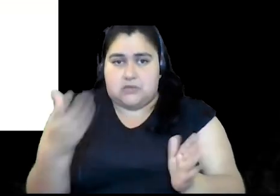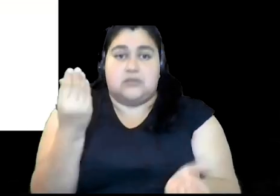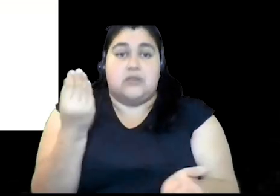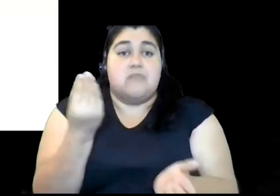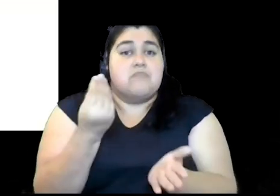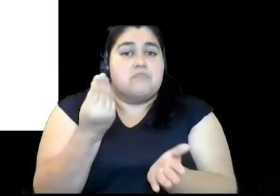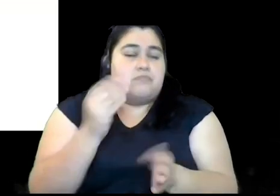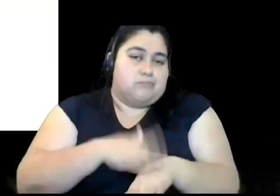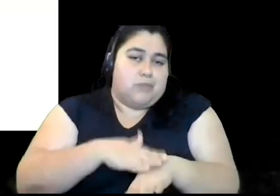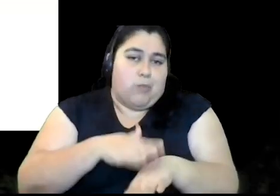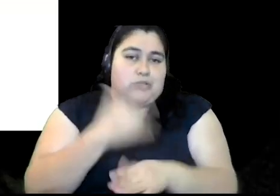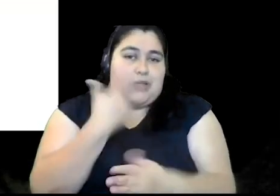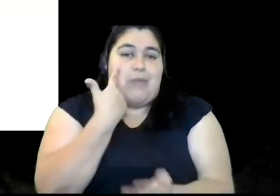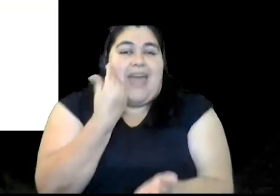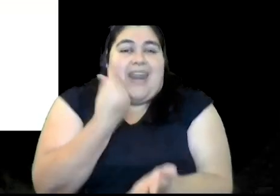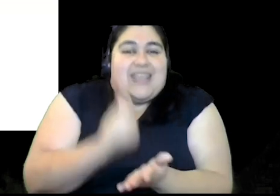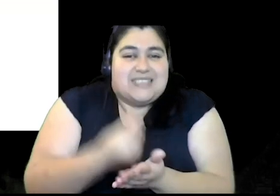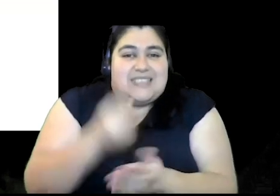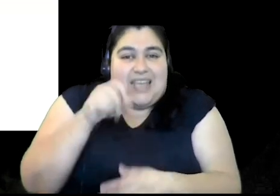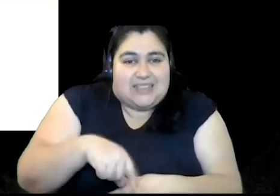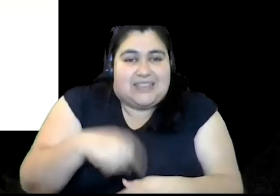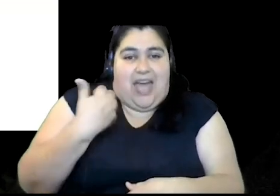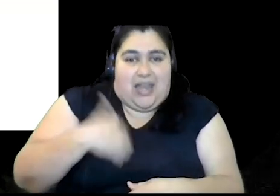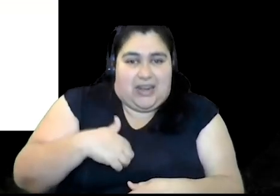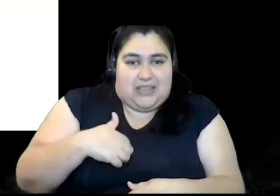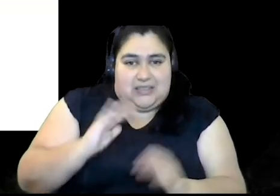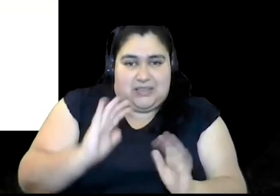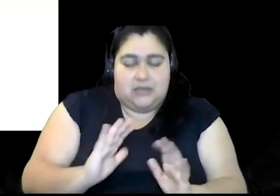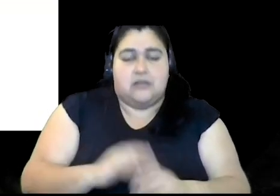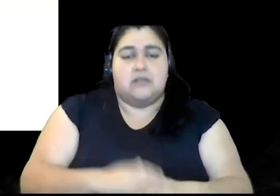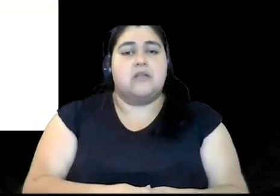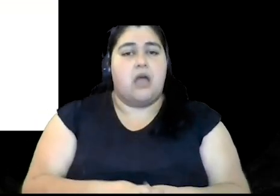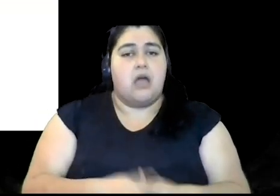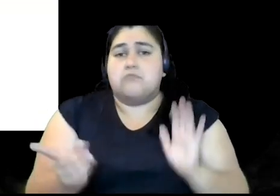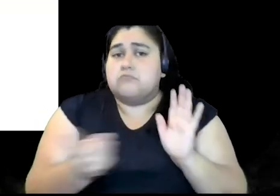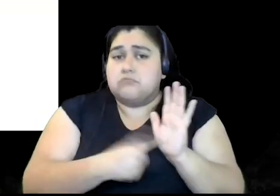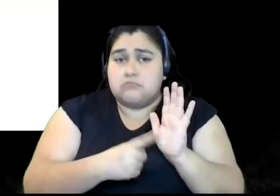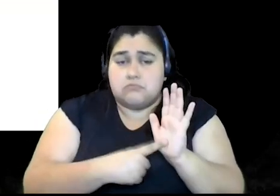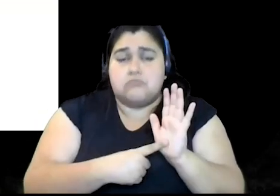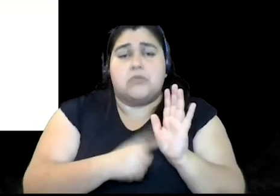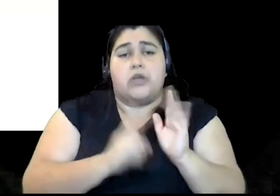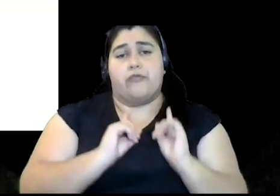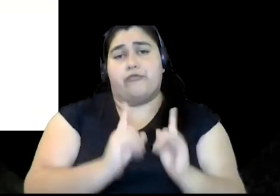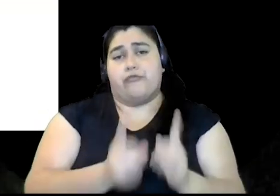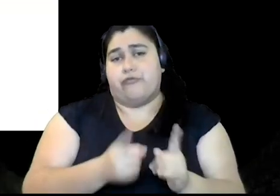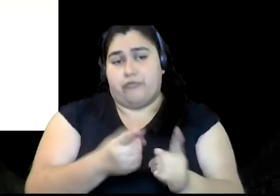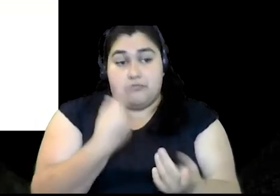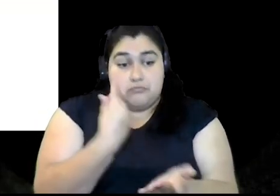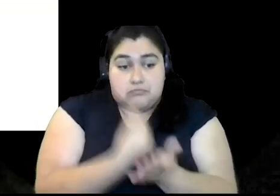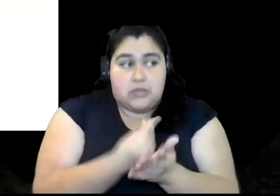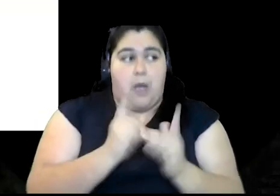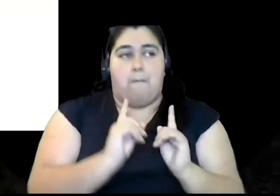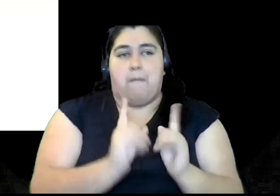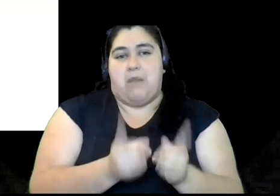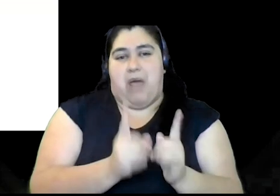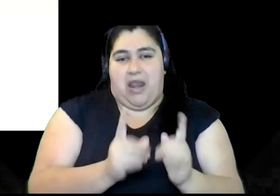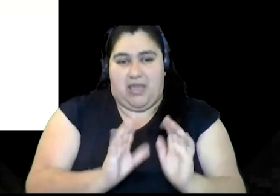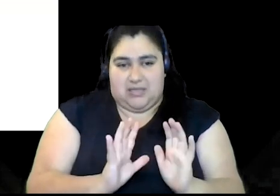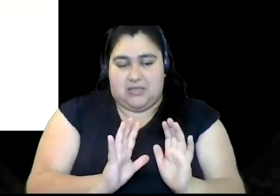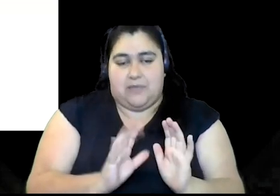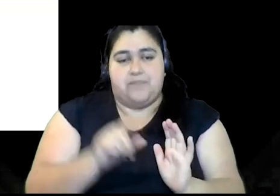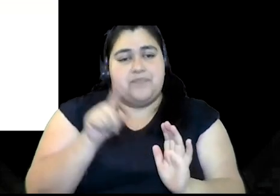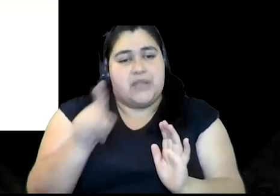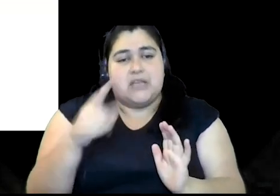en el país, esa obra constituye un establecimiento permanente, lo cual indica que